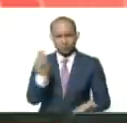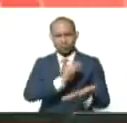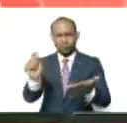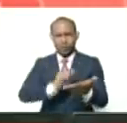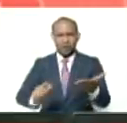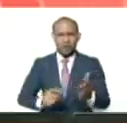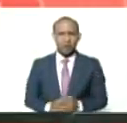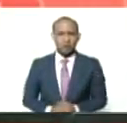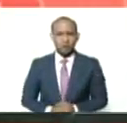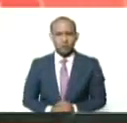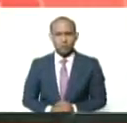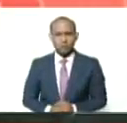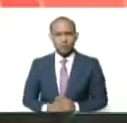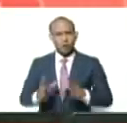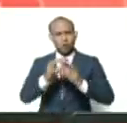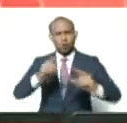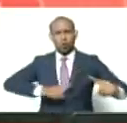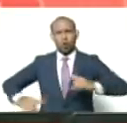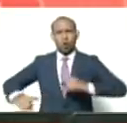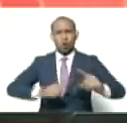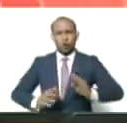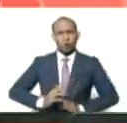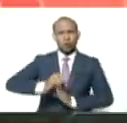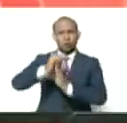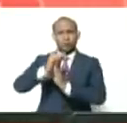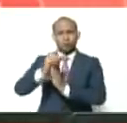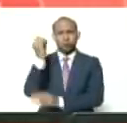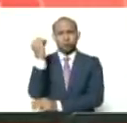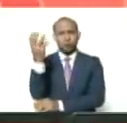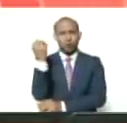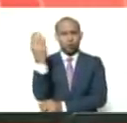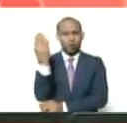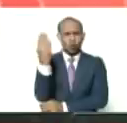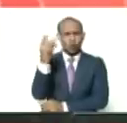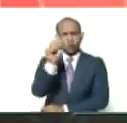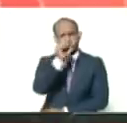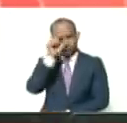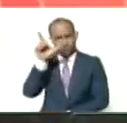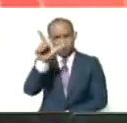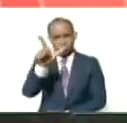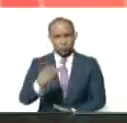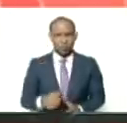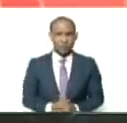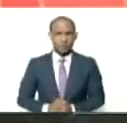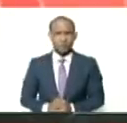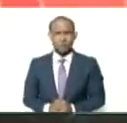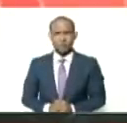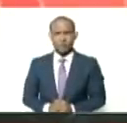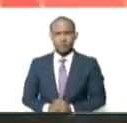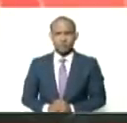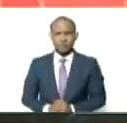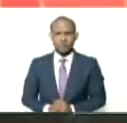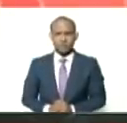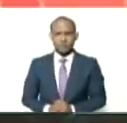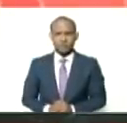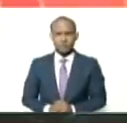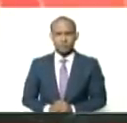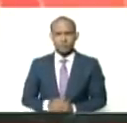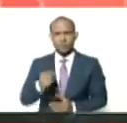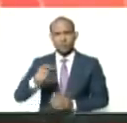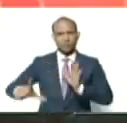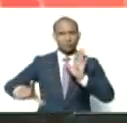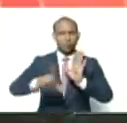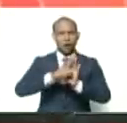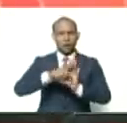escrito por los delegados y delegadas del Congreso Extraordinario del Partido Socialista Unido de Venezuela. Esto es ley